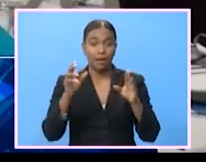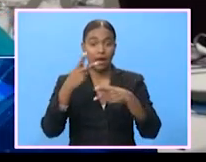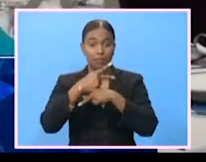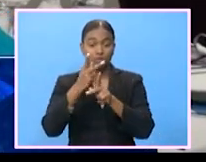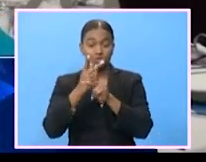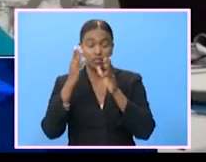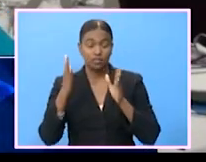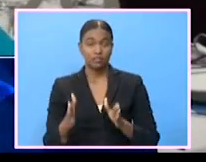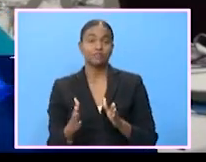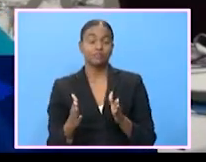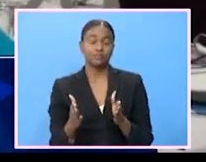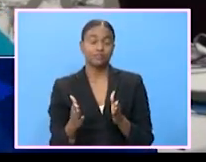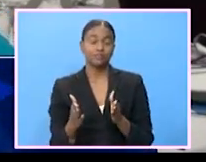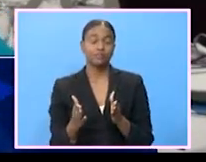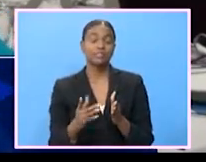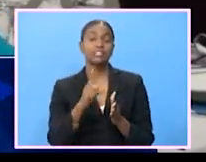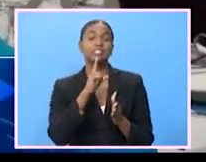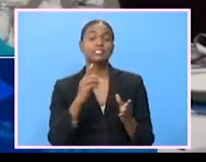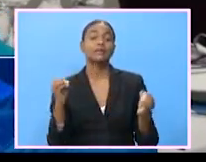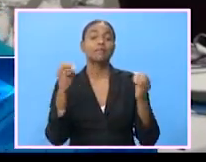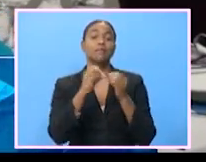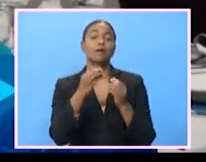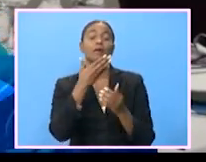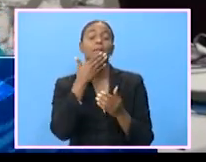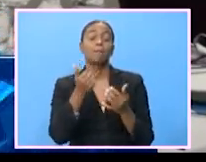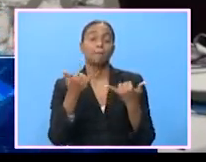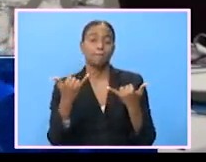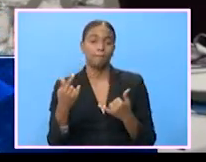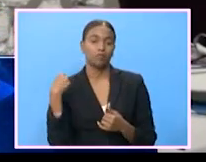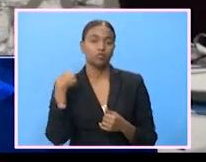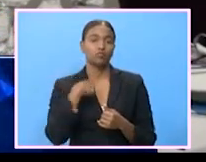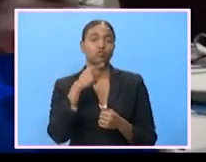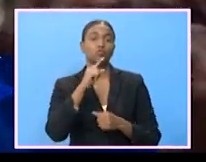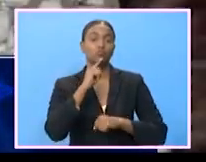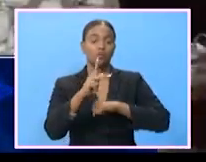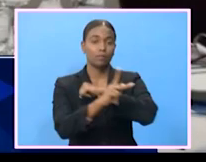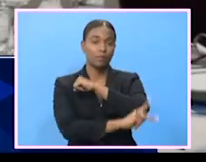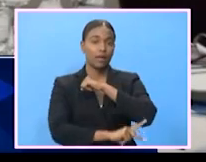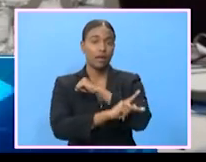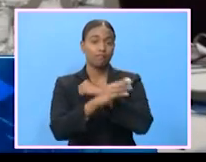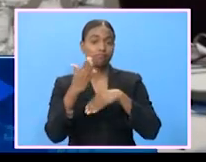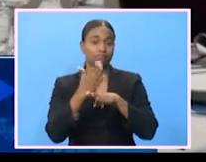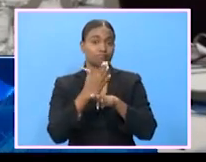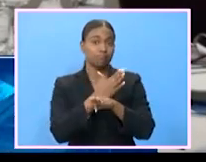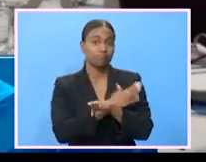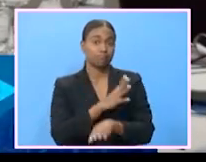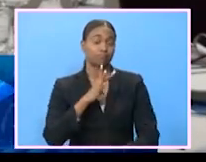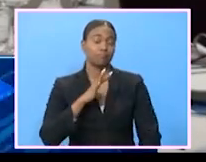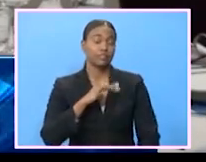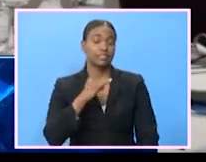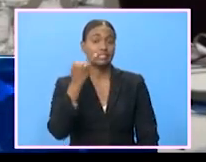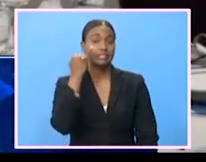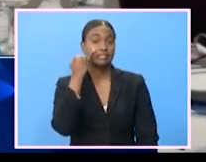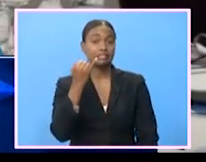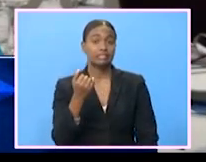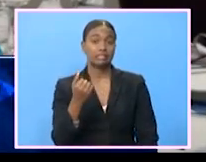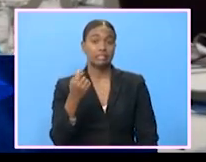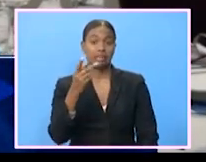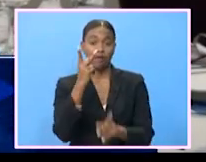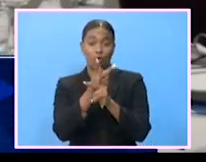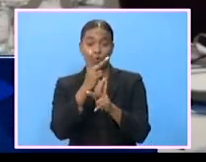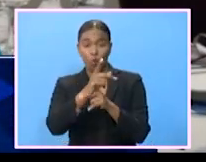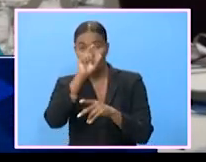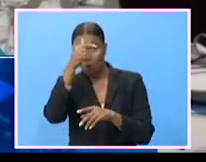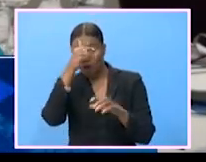productividad sea mucho más efectiva. Nosotros somos un país productivo y si no hay un descuido del